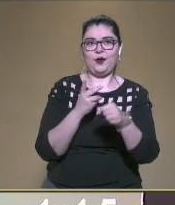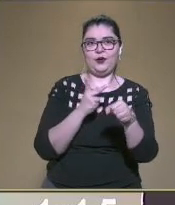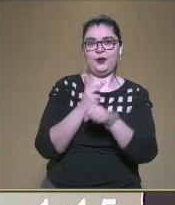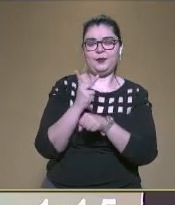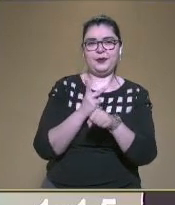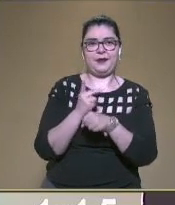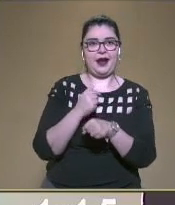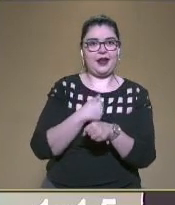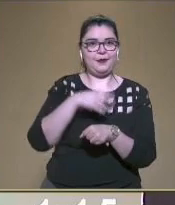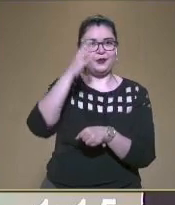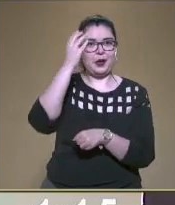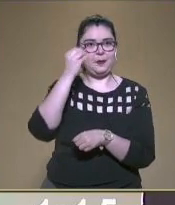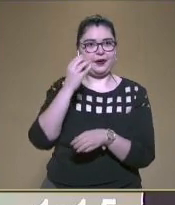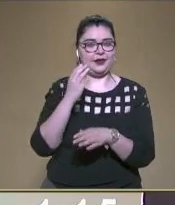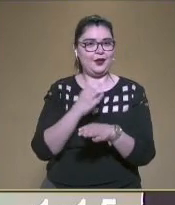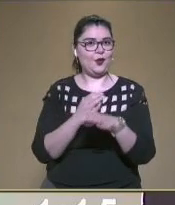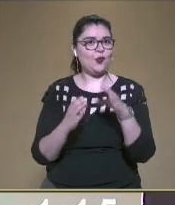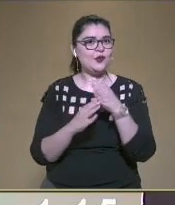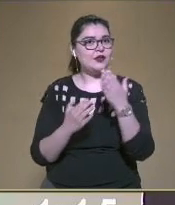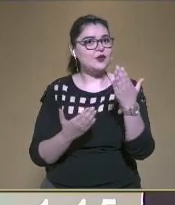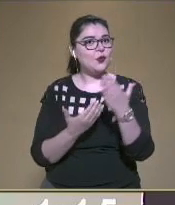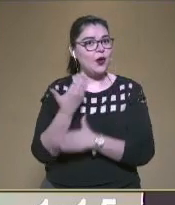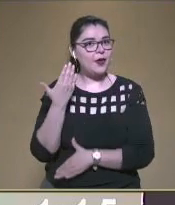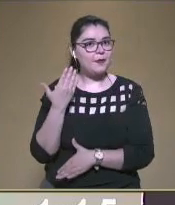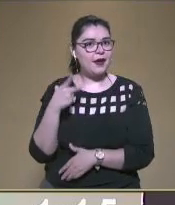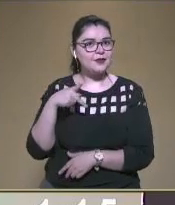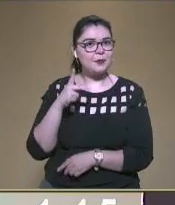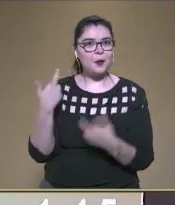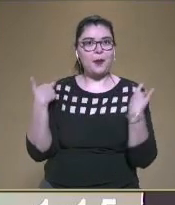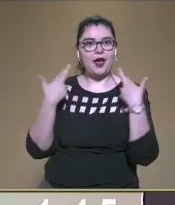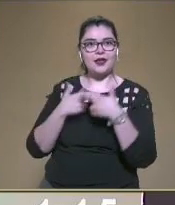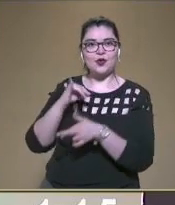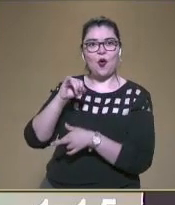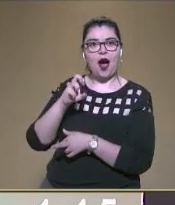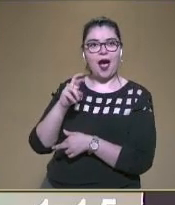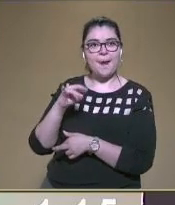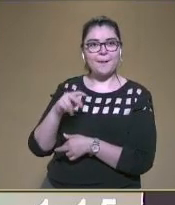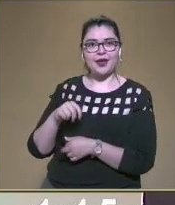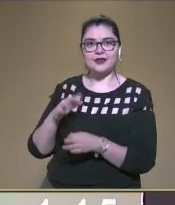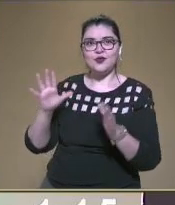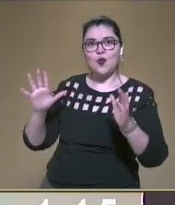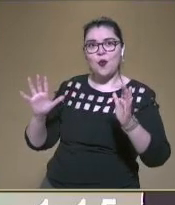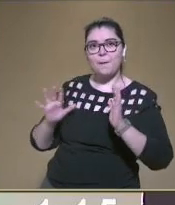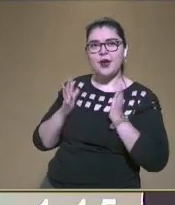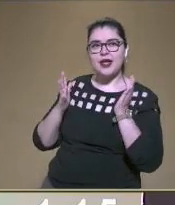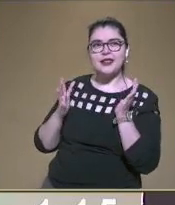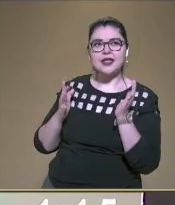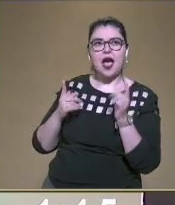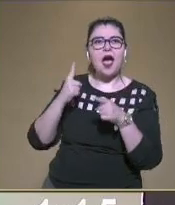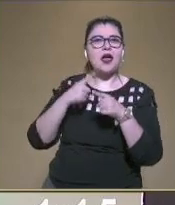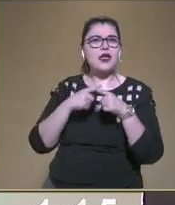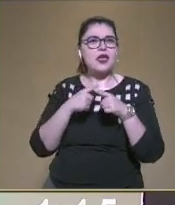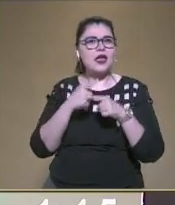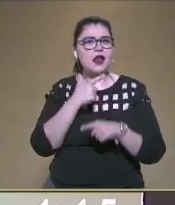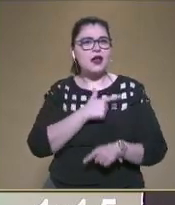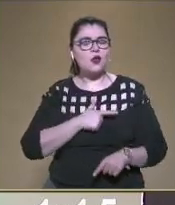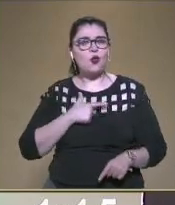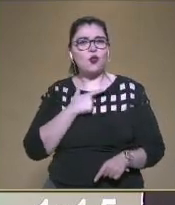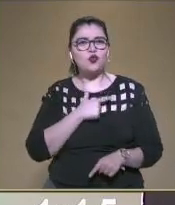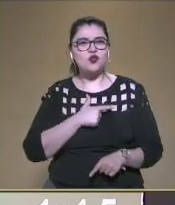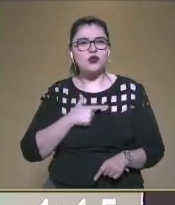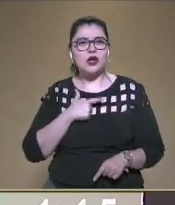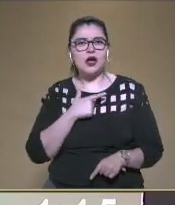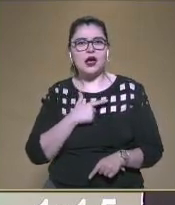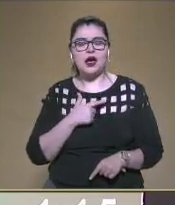nuevas. Pero antes, el maestro Jaime nos trae una sorpresa. A ver. A ver, niños, ¿a quién le gusta un tipo